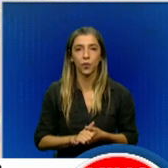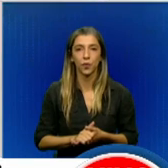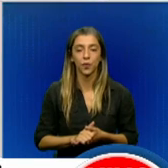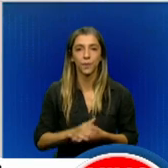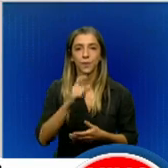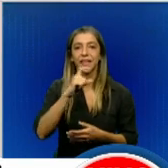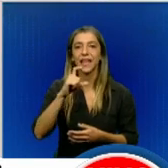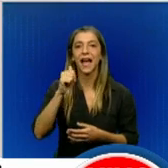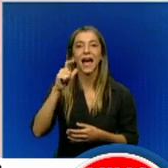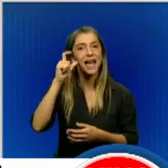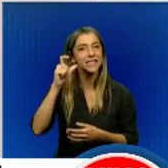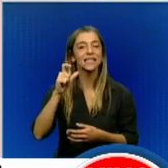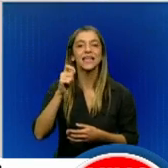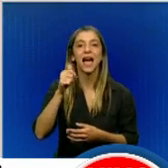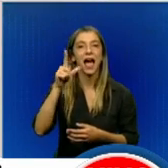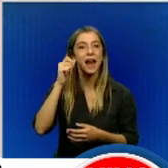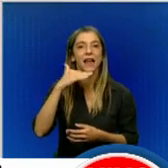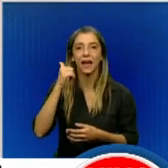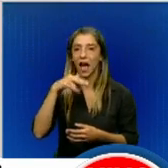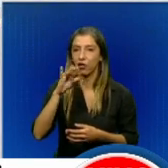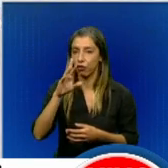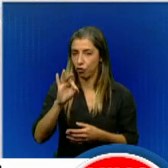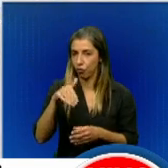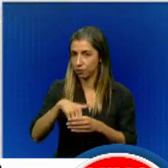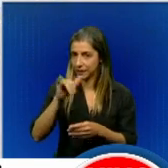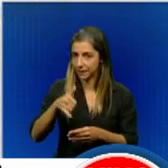kaká se alejan dro afirmativa